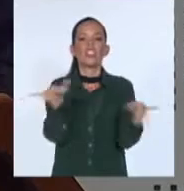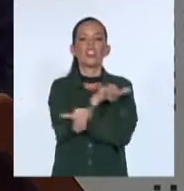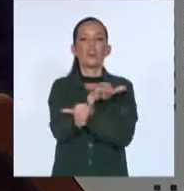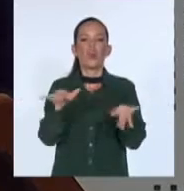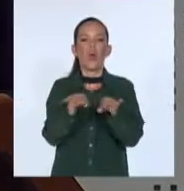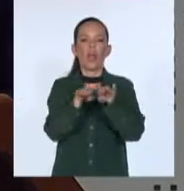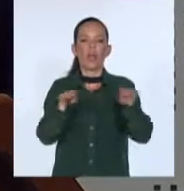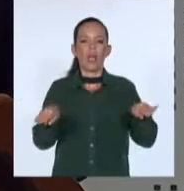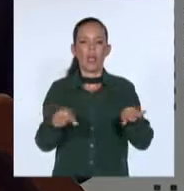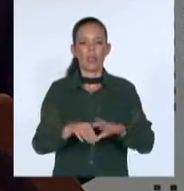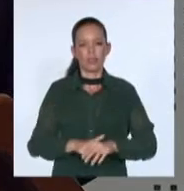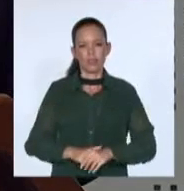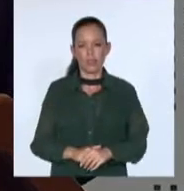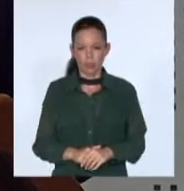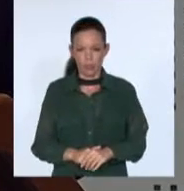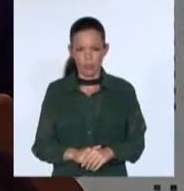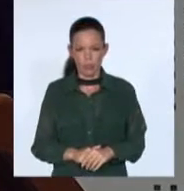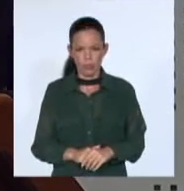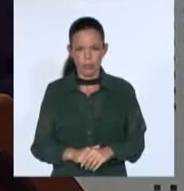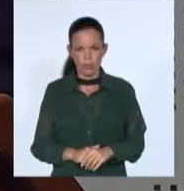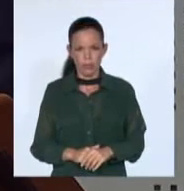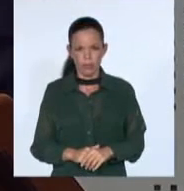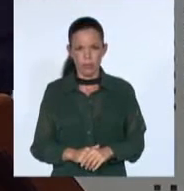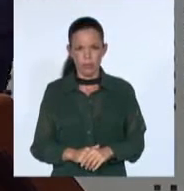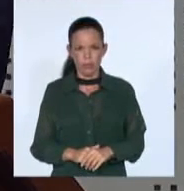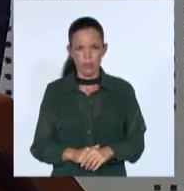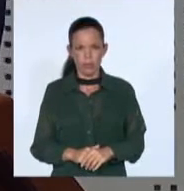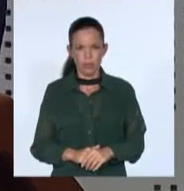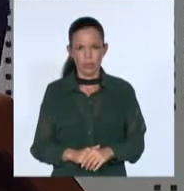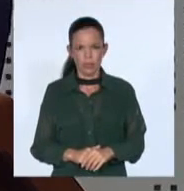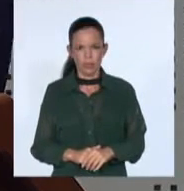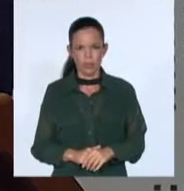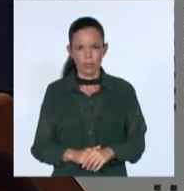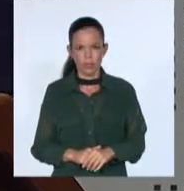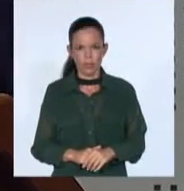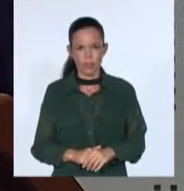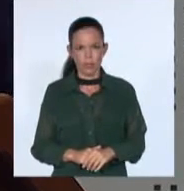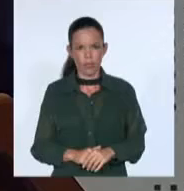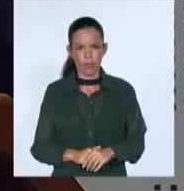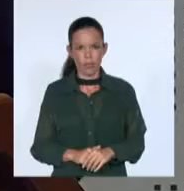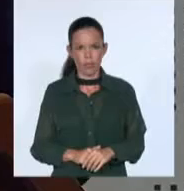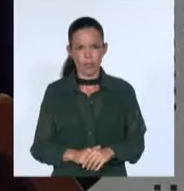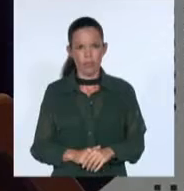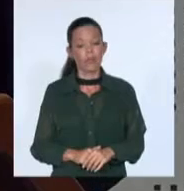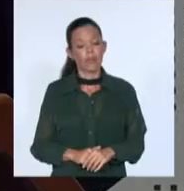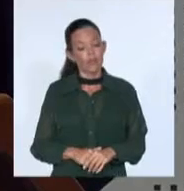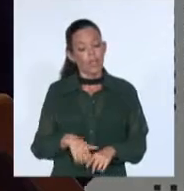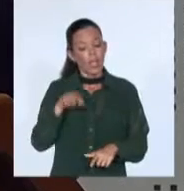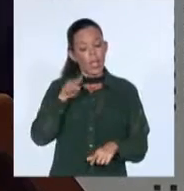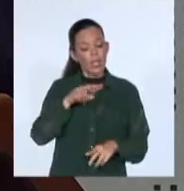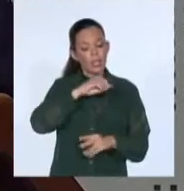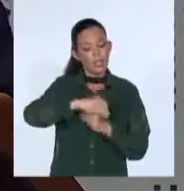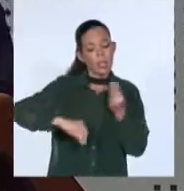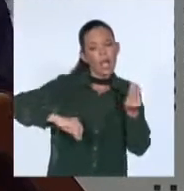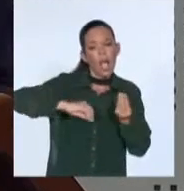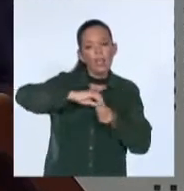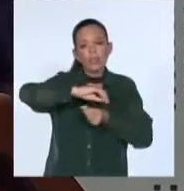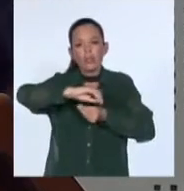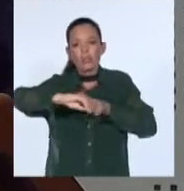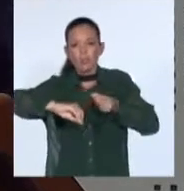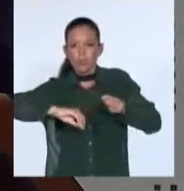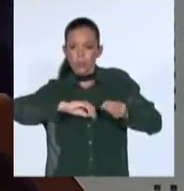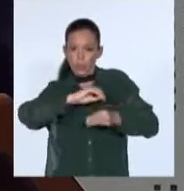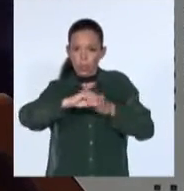Todo esto ocurre mientras, en ese cambio de época del que habló Luis,